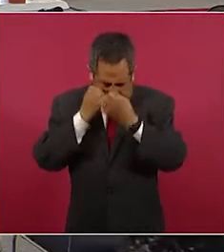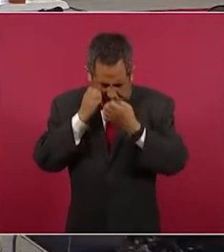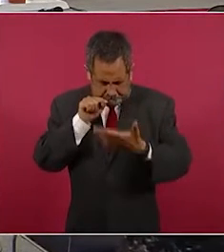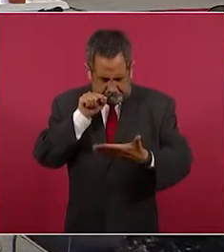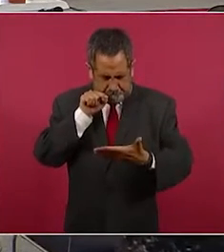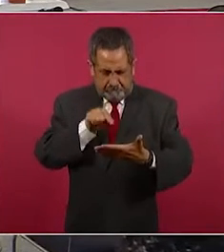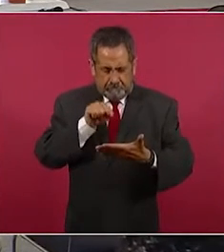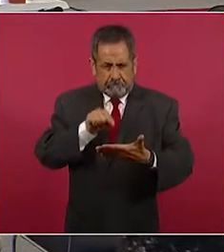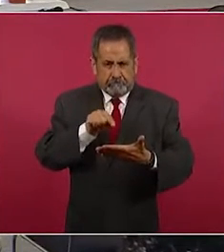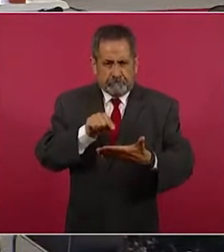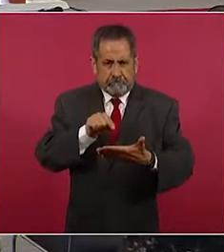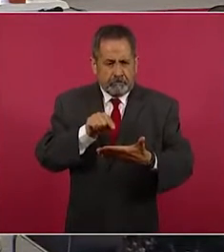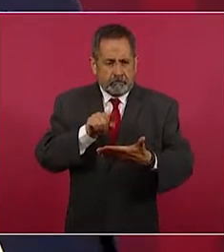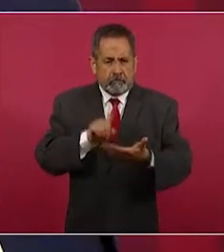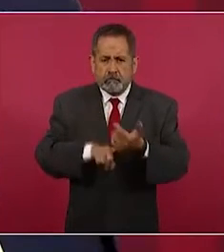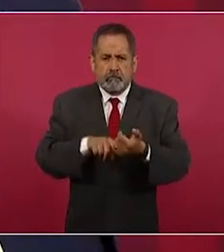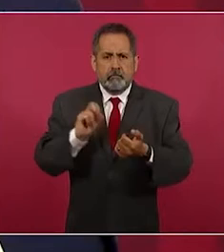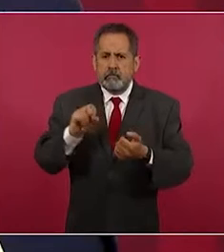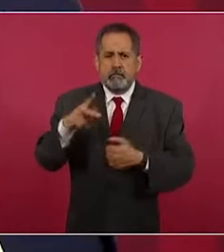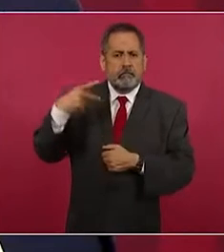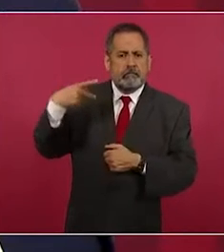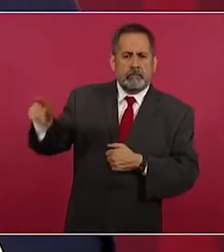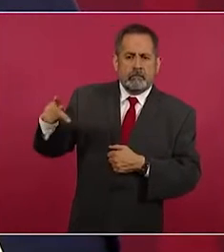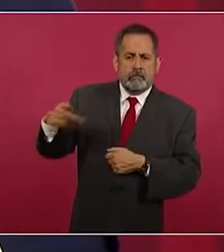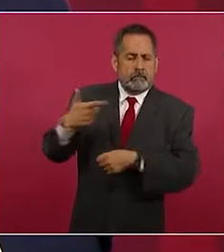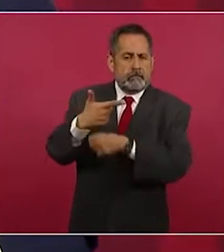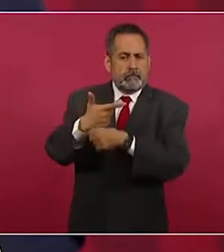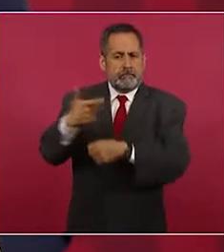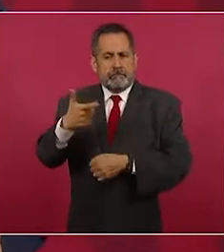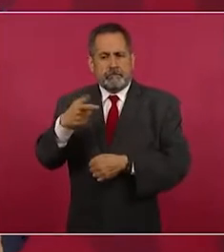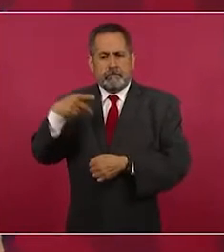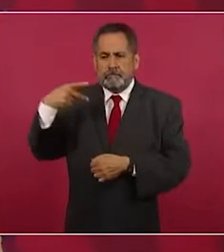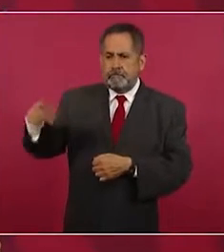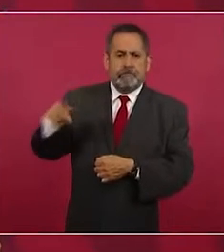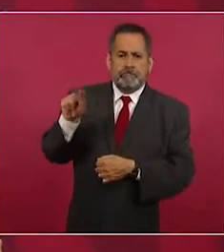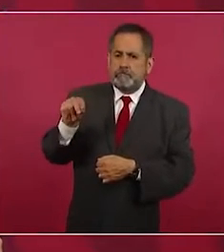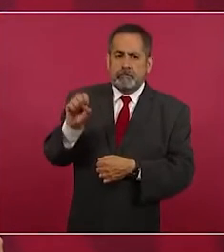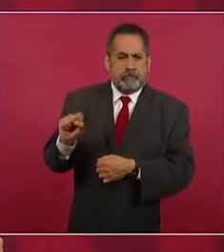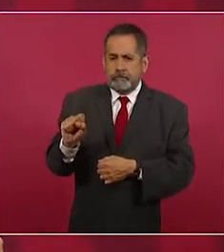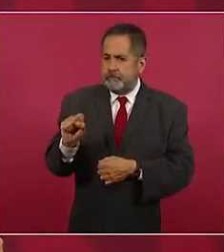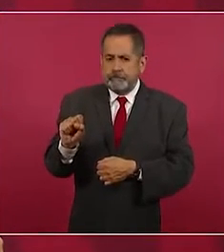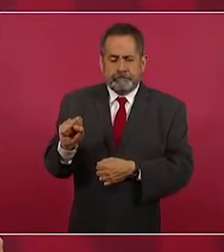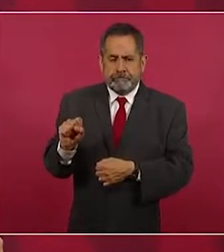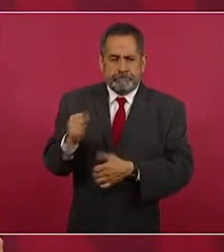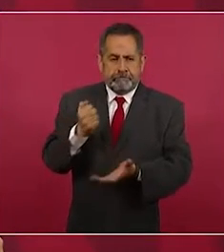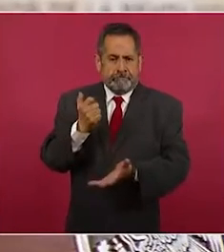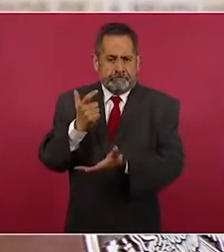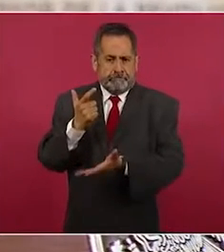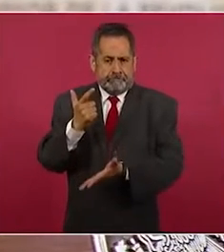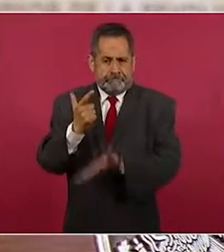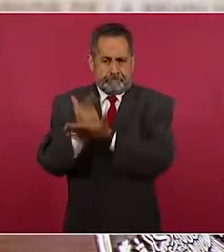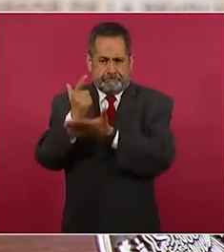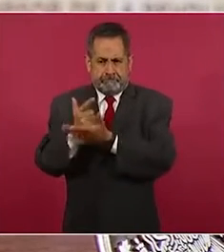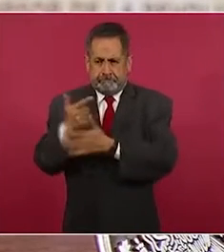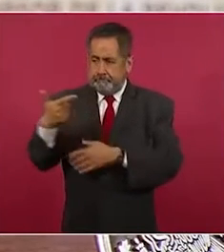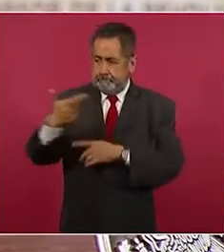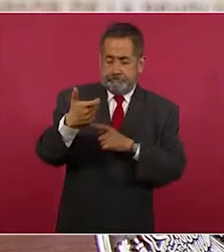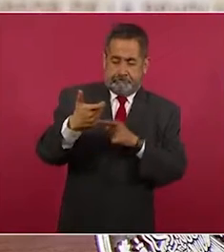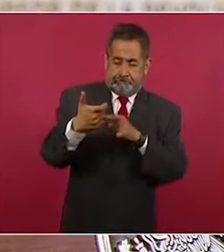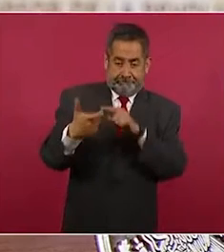que no era su arma la que le había quitado la vida al joven,